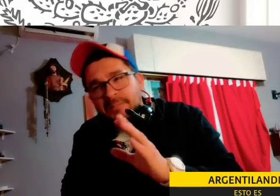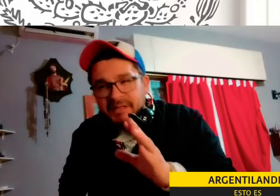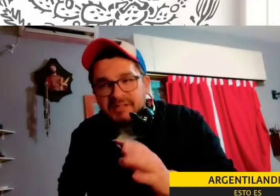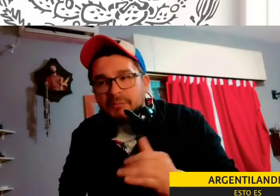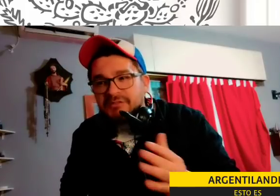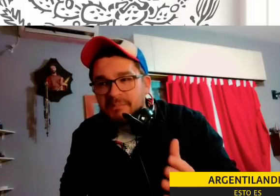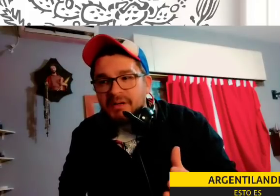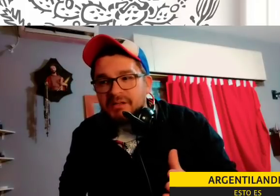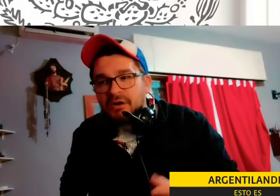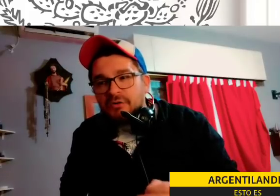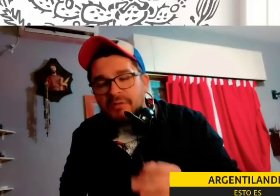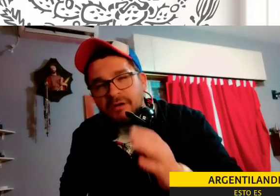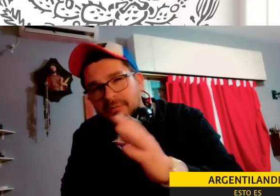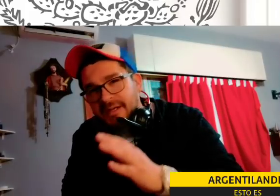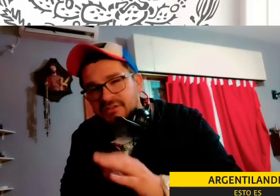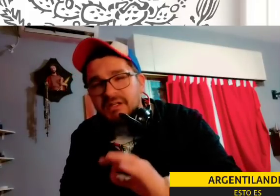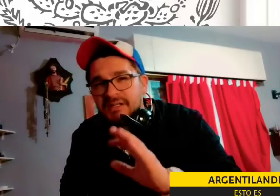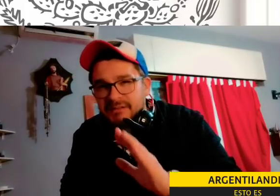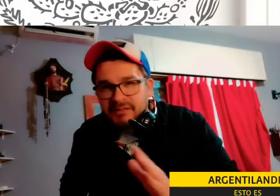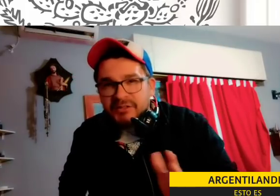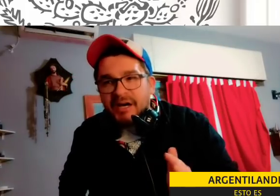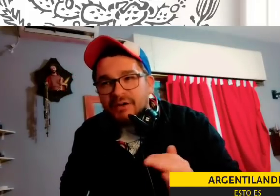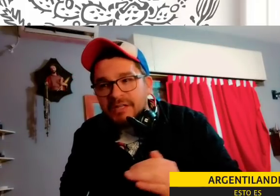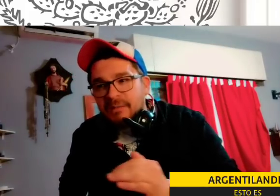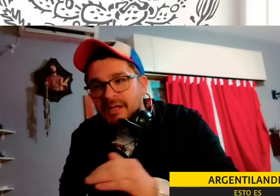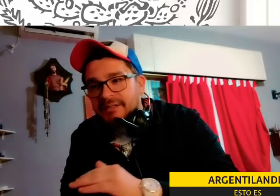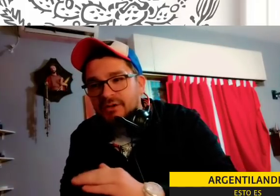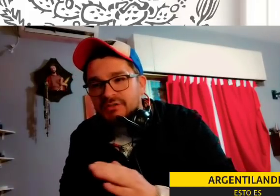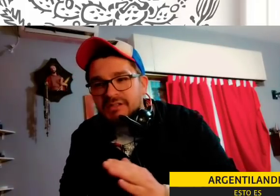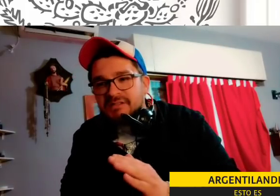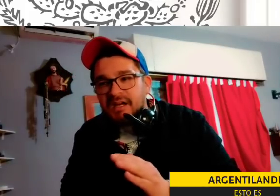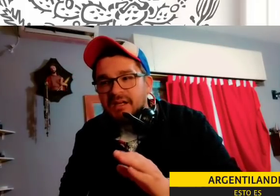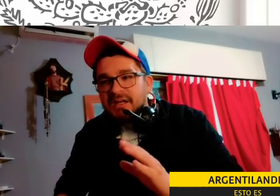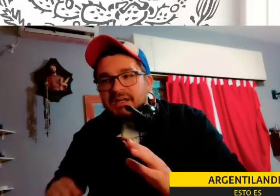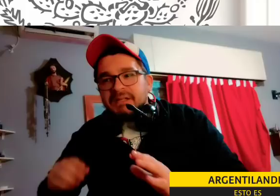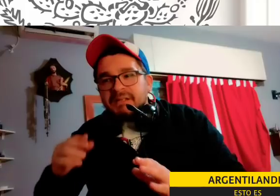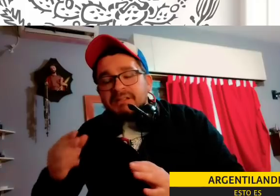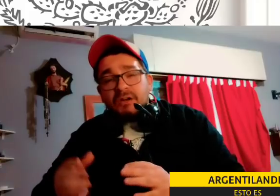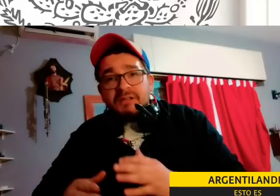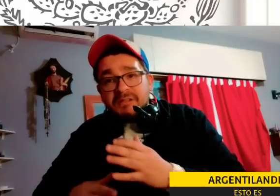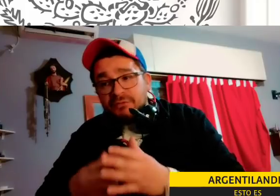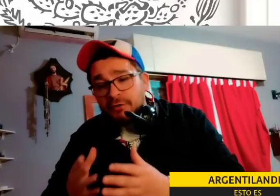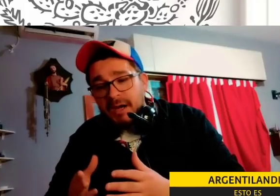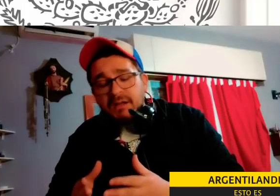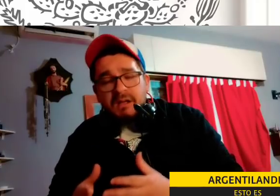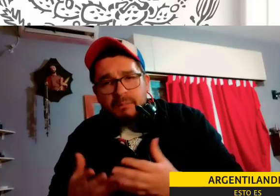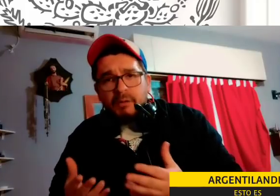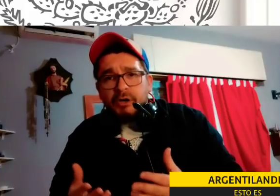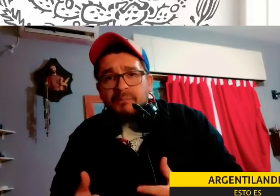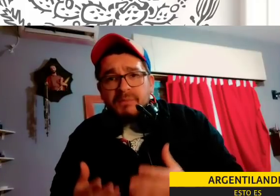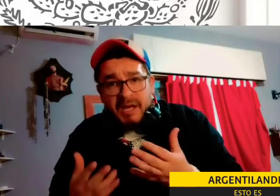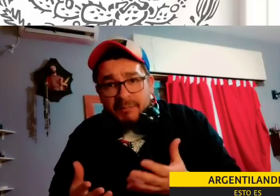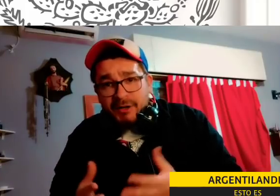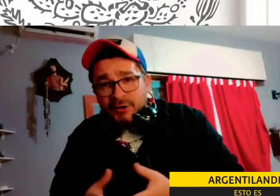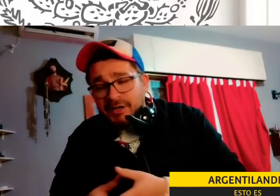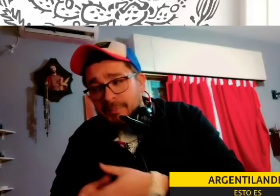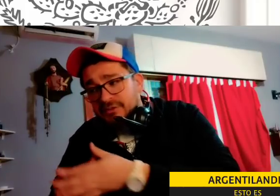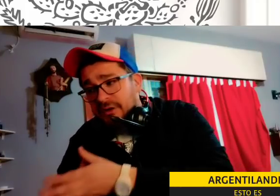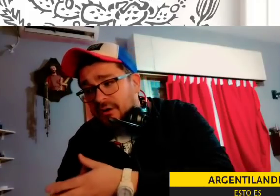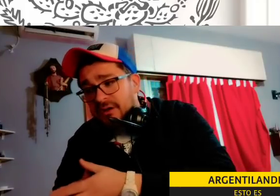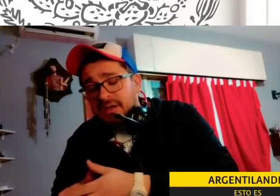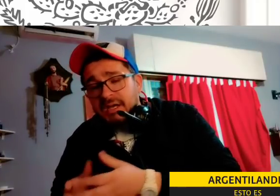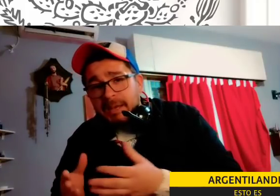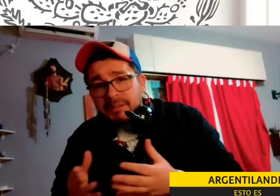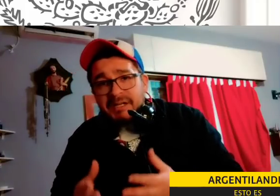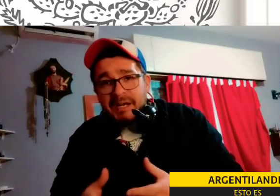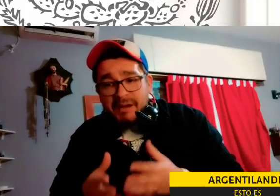productivo, pese, como siempre les digo, algunos medios de comunicación intentaron desviar esta noticia, intentaron desinformar, pero bueno, nada mejor que